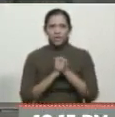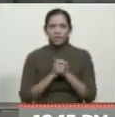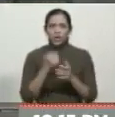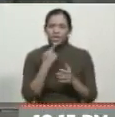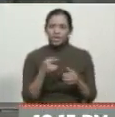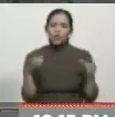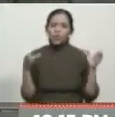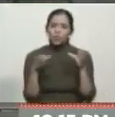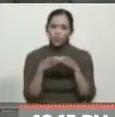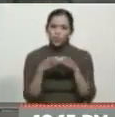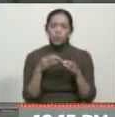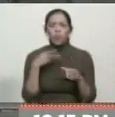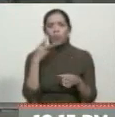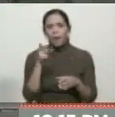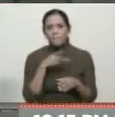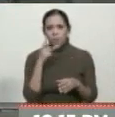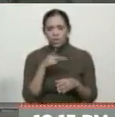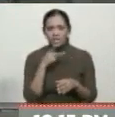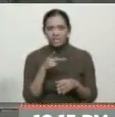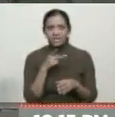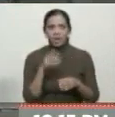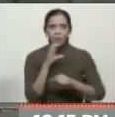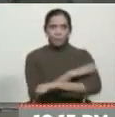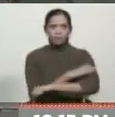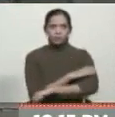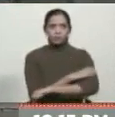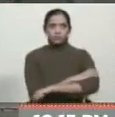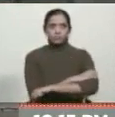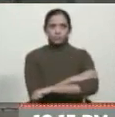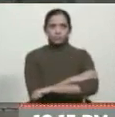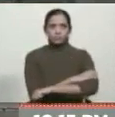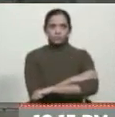sector de la política opositora.